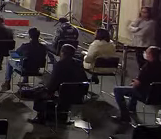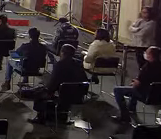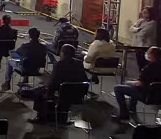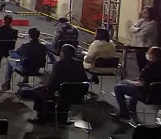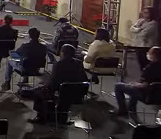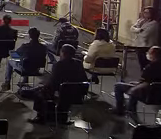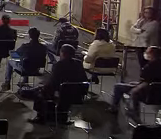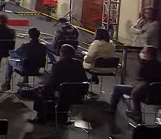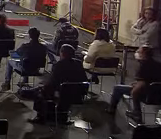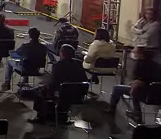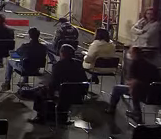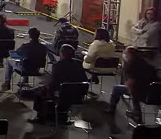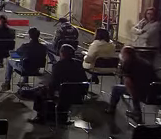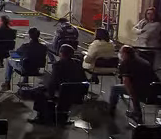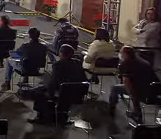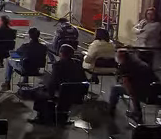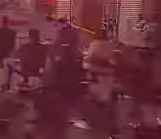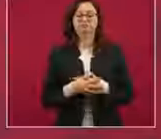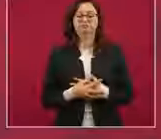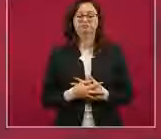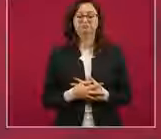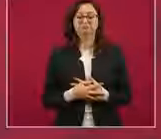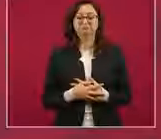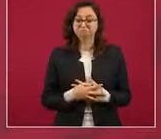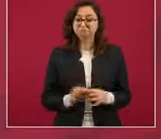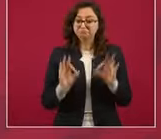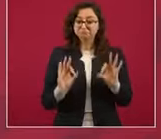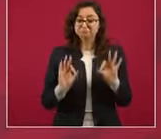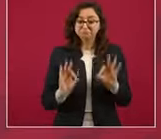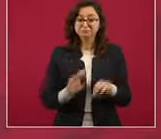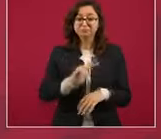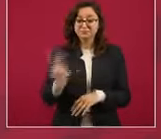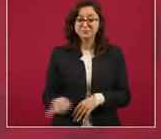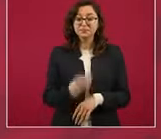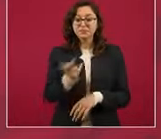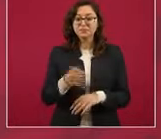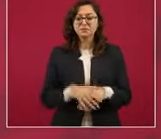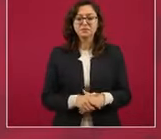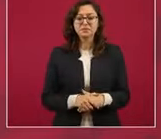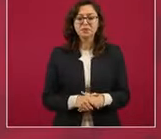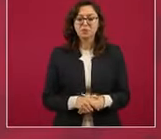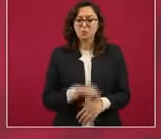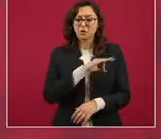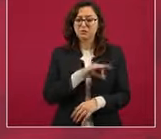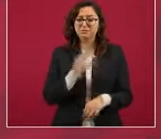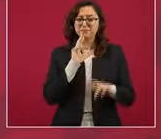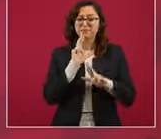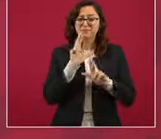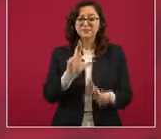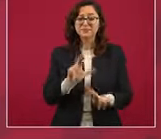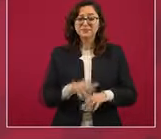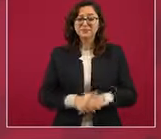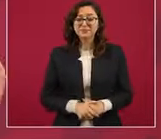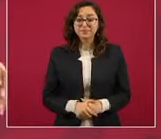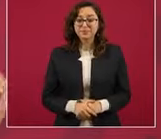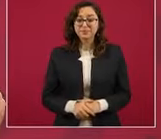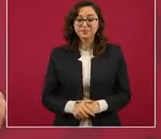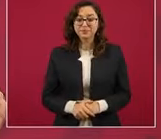una buena pregunta y tiene una respuesta